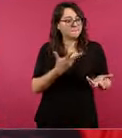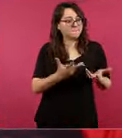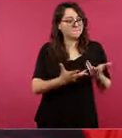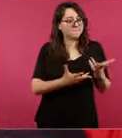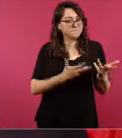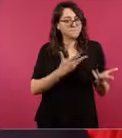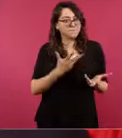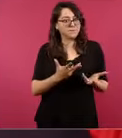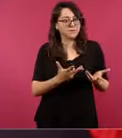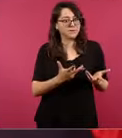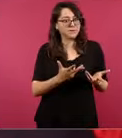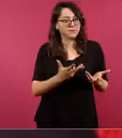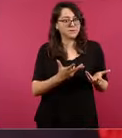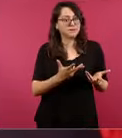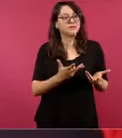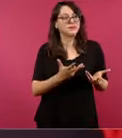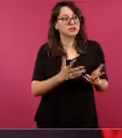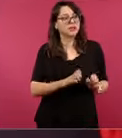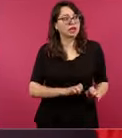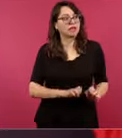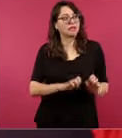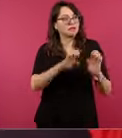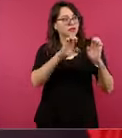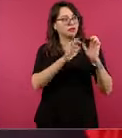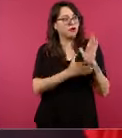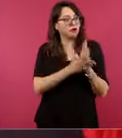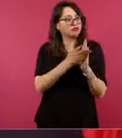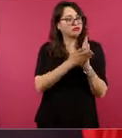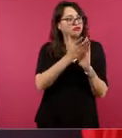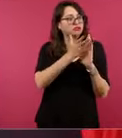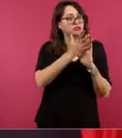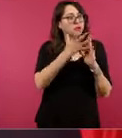de desarrollos inmobiliarios,